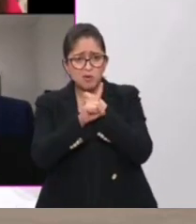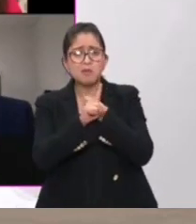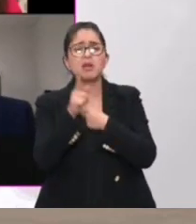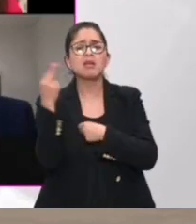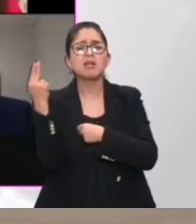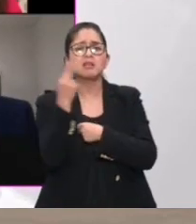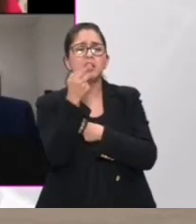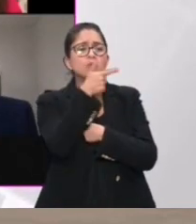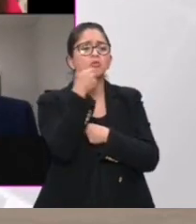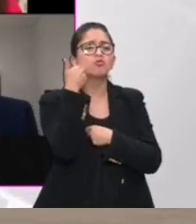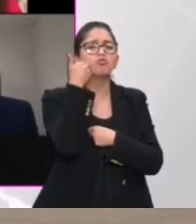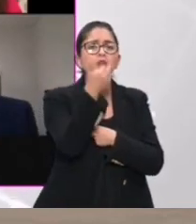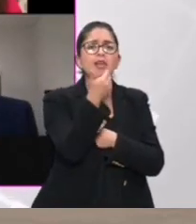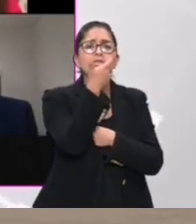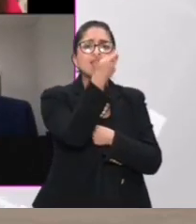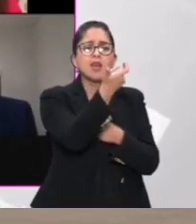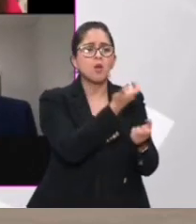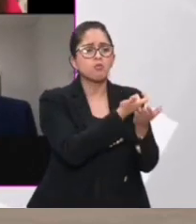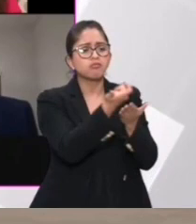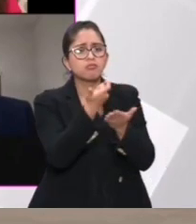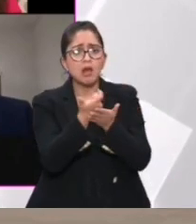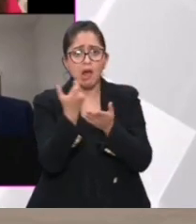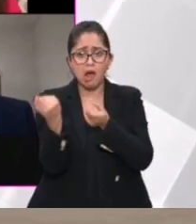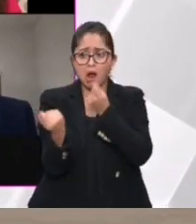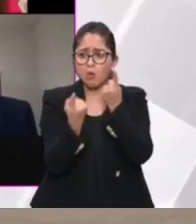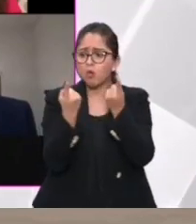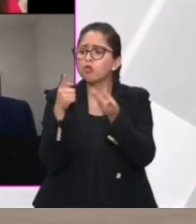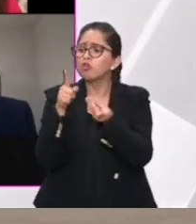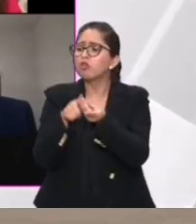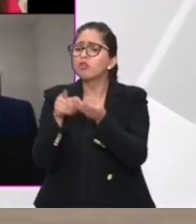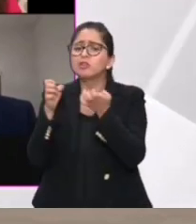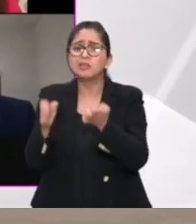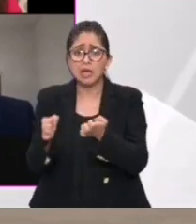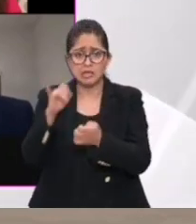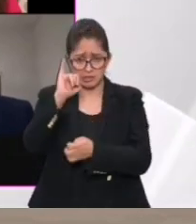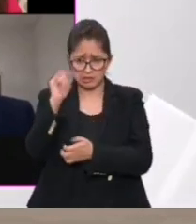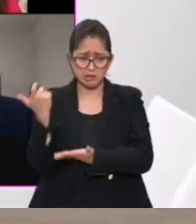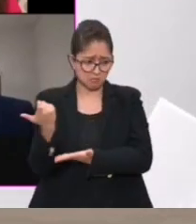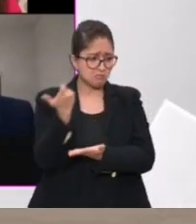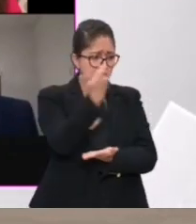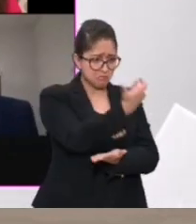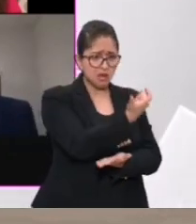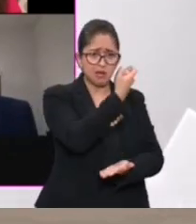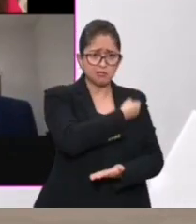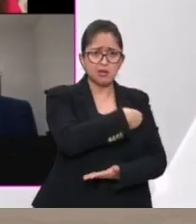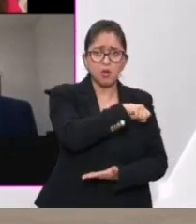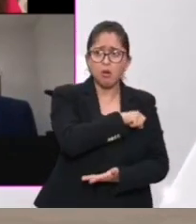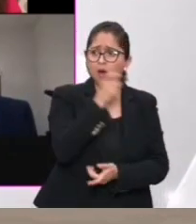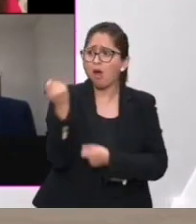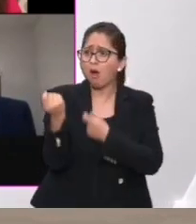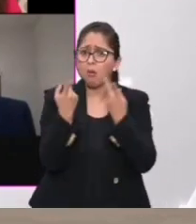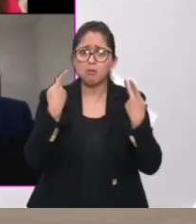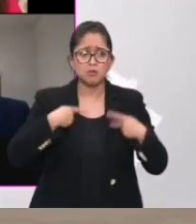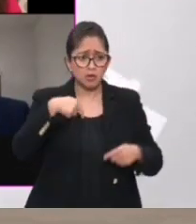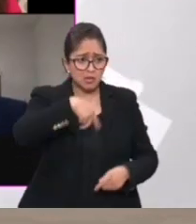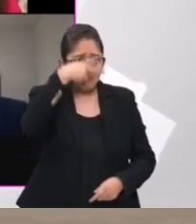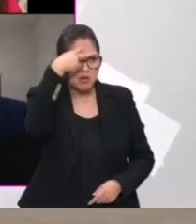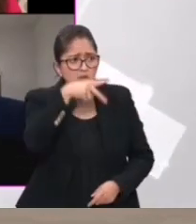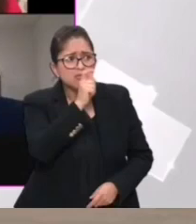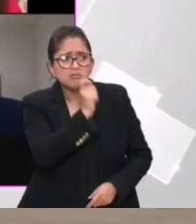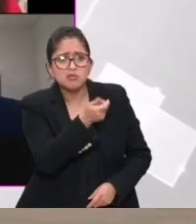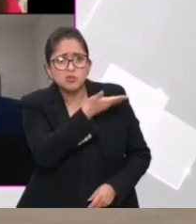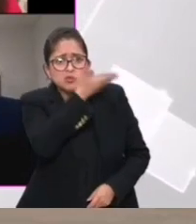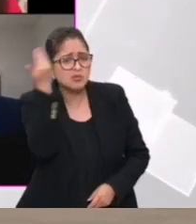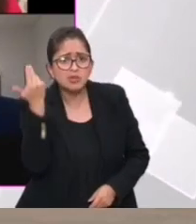recursos. Tenemos muchos recursos opacos. Hay recursos destinados a la salud pública que los mexicanos no conocen. Y en el tema de los alimentos